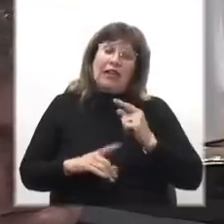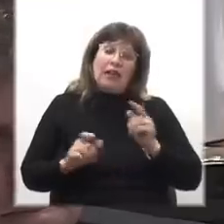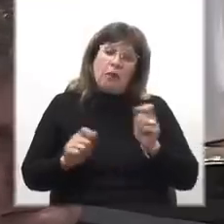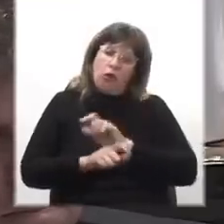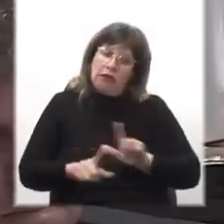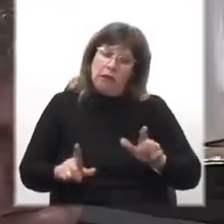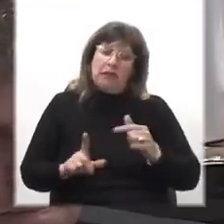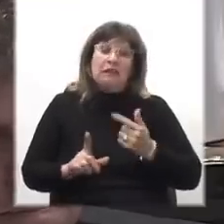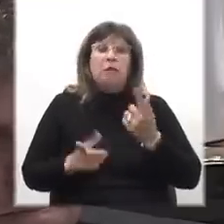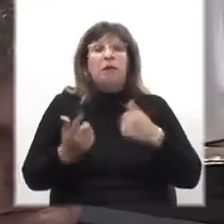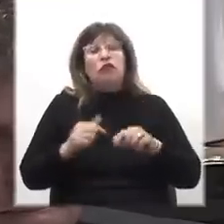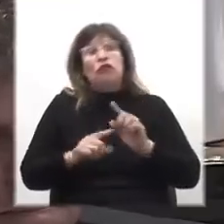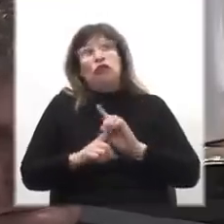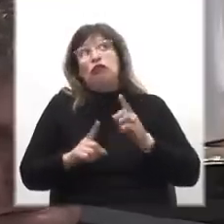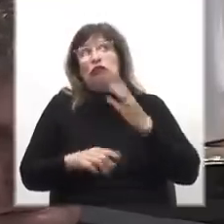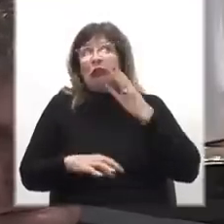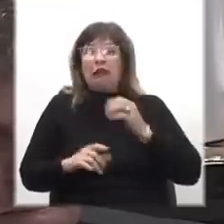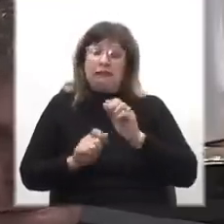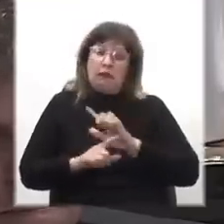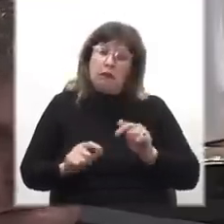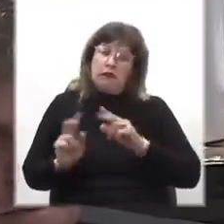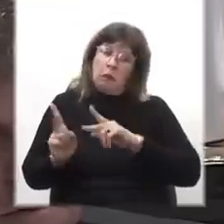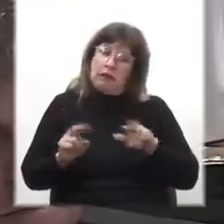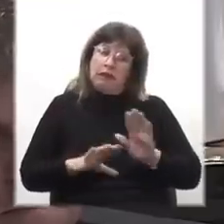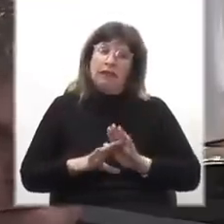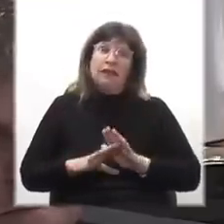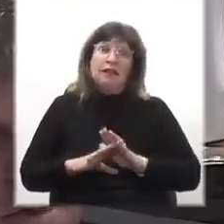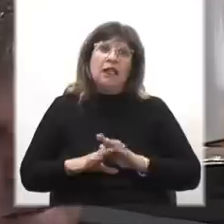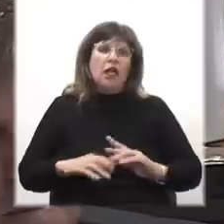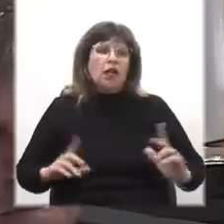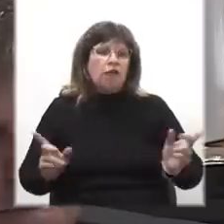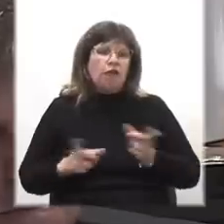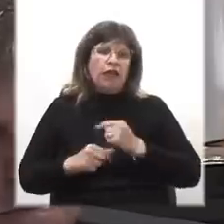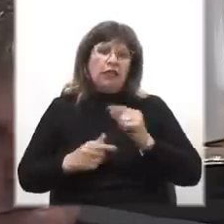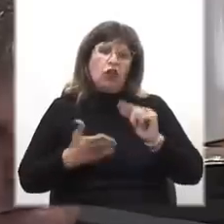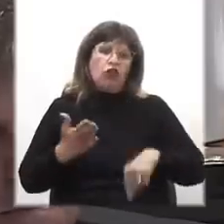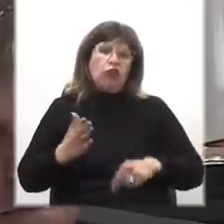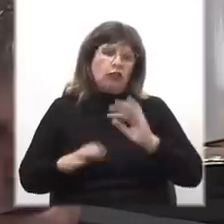la transparencia, se mantendrá. Se terminan los contratos secretos.